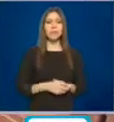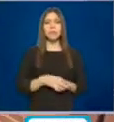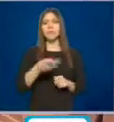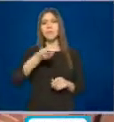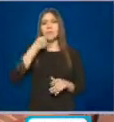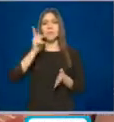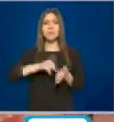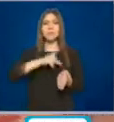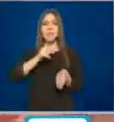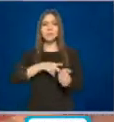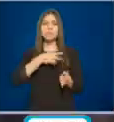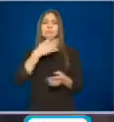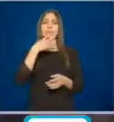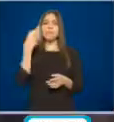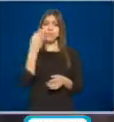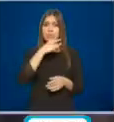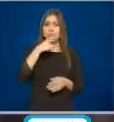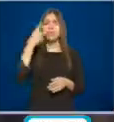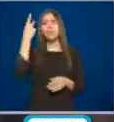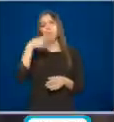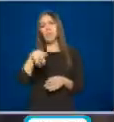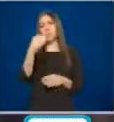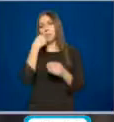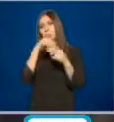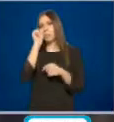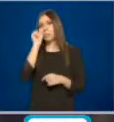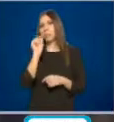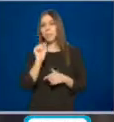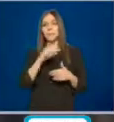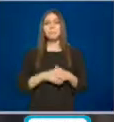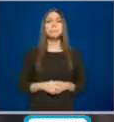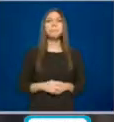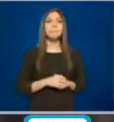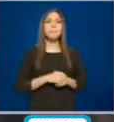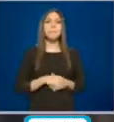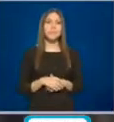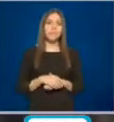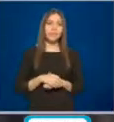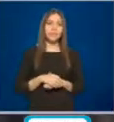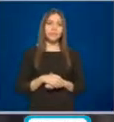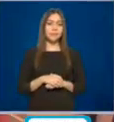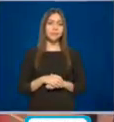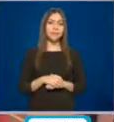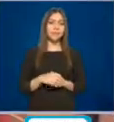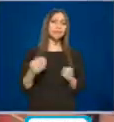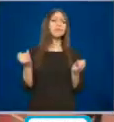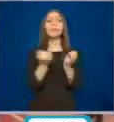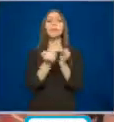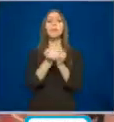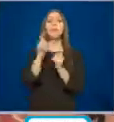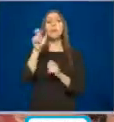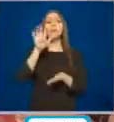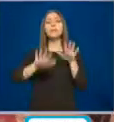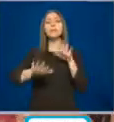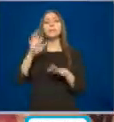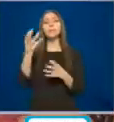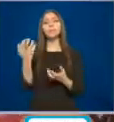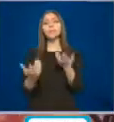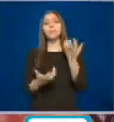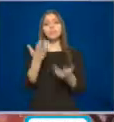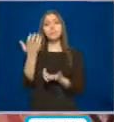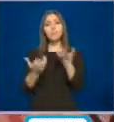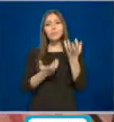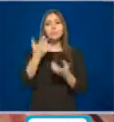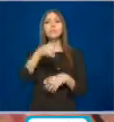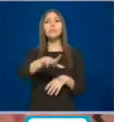gusto veces. a la gente. ¿Te parece, Lore? Claro que sí, Sí, yo encantada. ya. Yo encantada. Ok, ahora también, porque a la hora de cocción, si tenemos nuestras